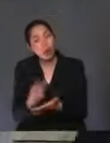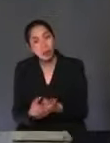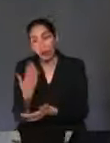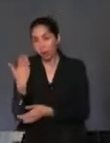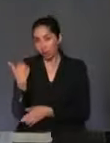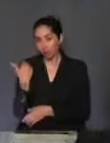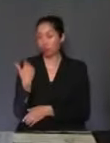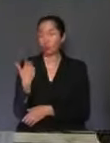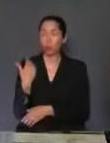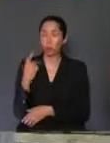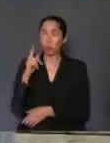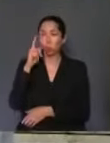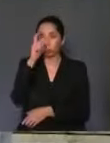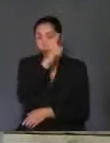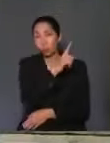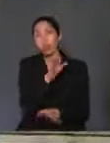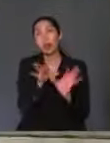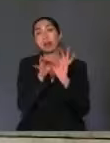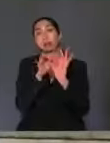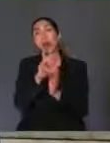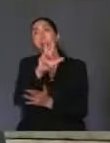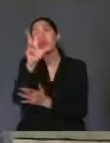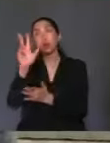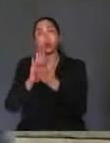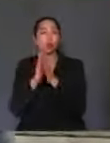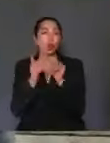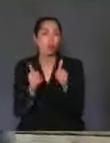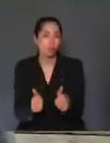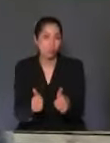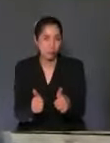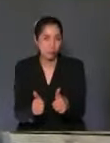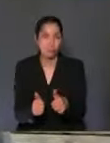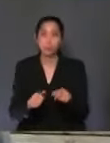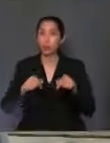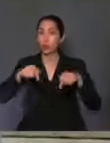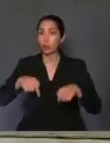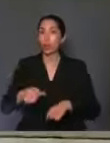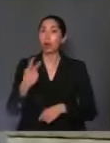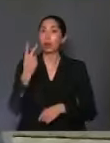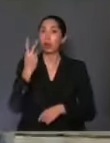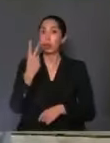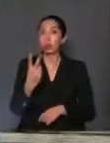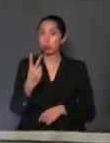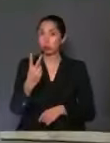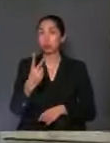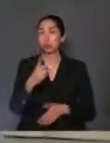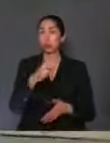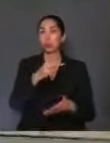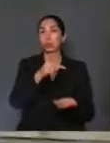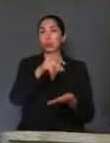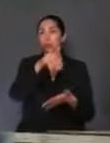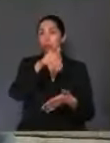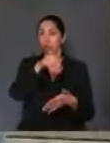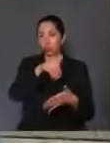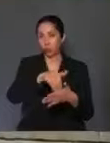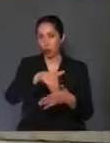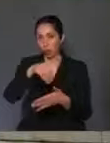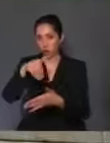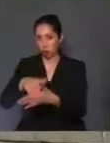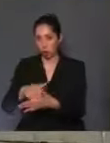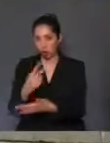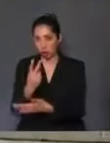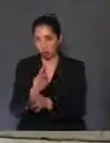complicada, así que, pero gracias a Dios pudimos salir. Hoy día, en rigor, son dos urnas. Y por lo tanto los votos deberían ser más